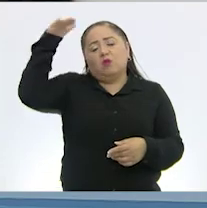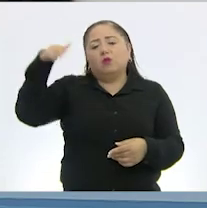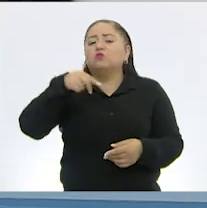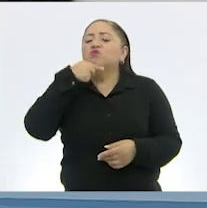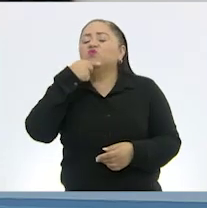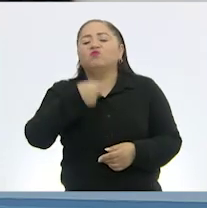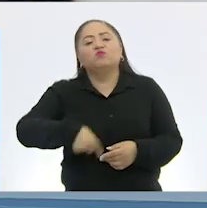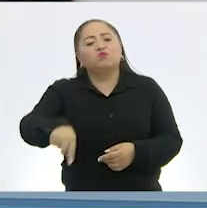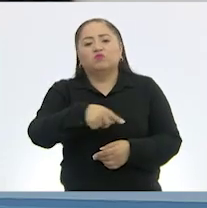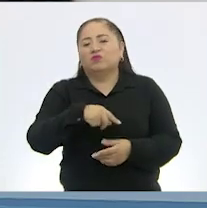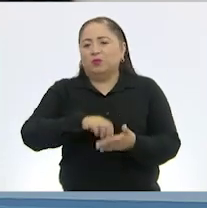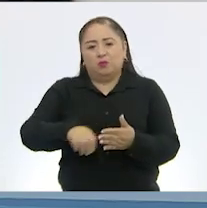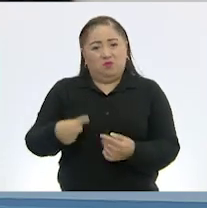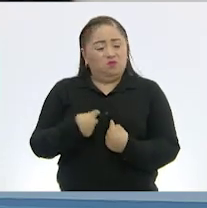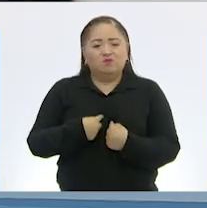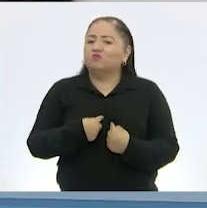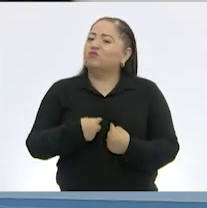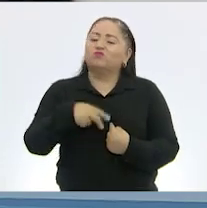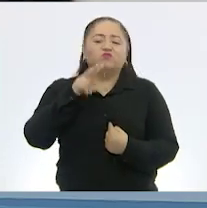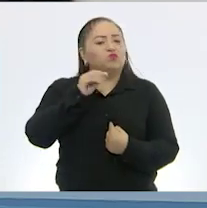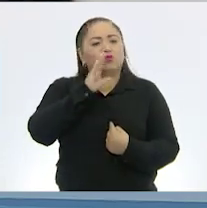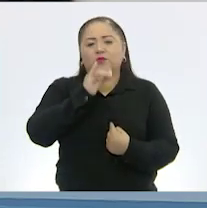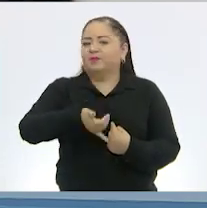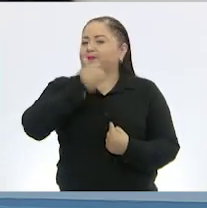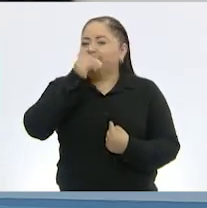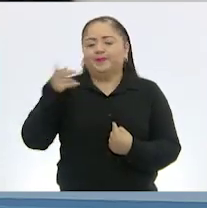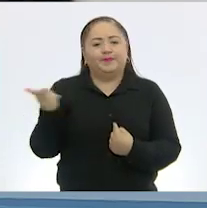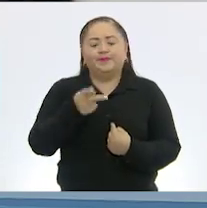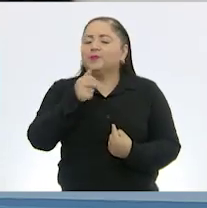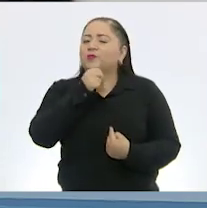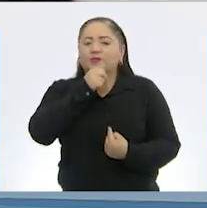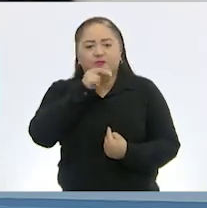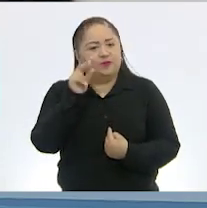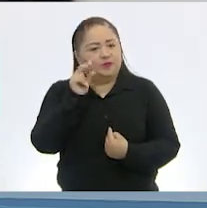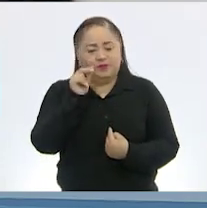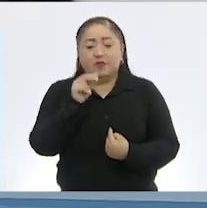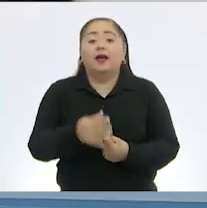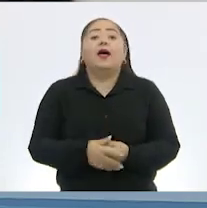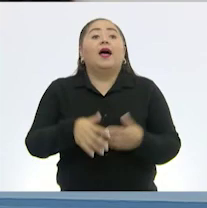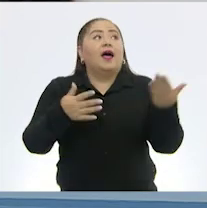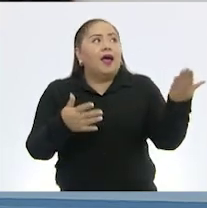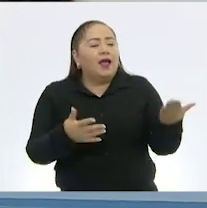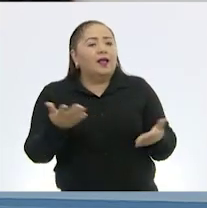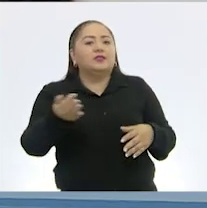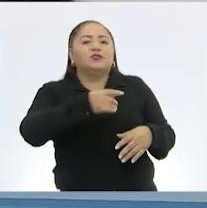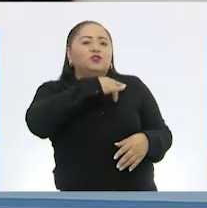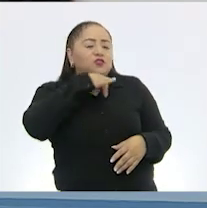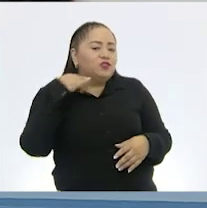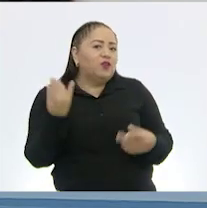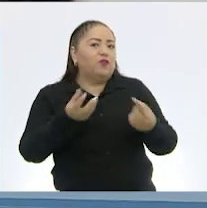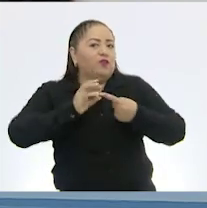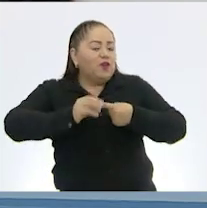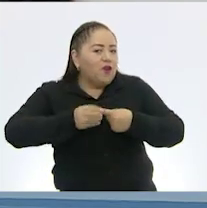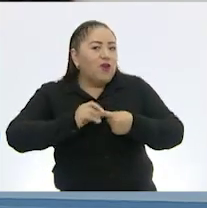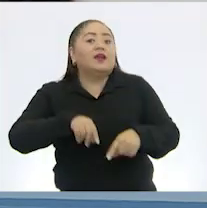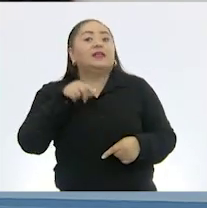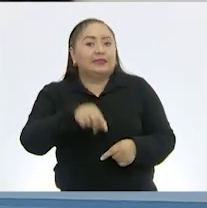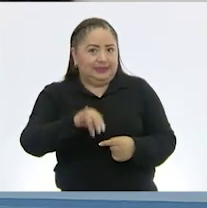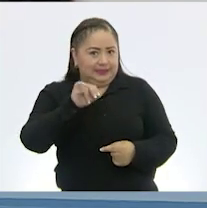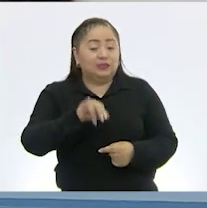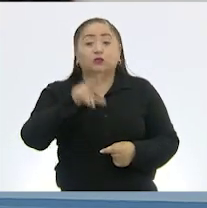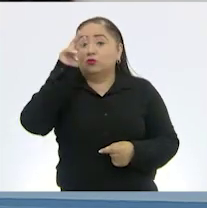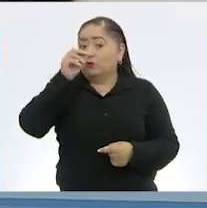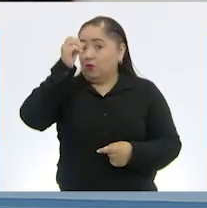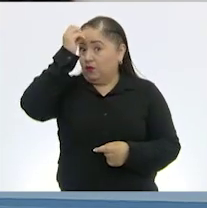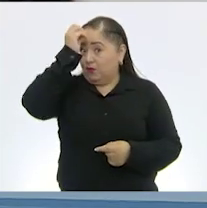Los niños como yo, pues no, todavía no. Y, la salsa y los frijoles, eso sí. No se